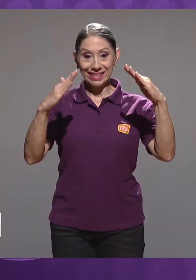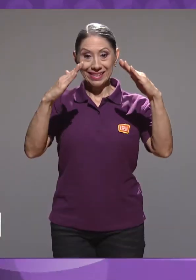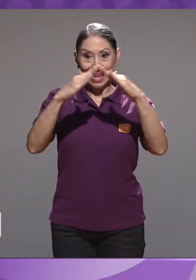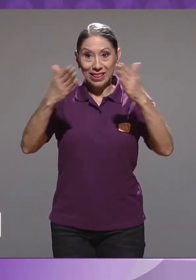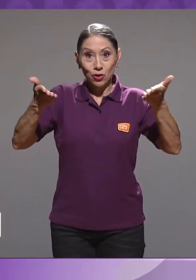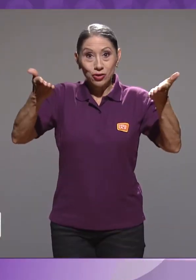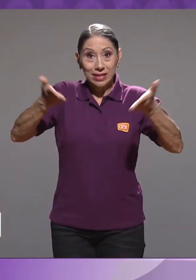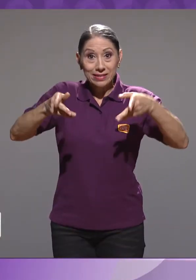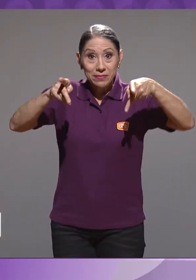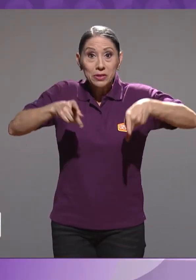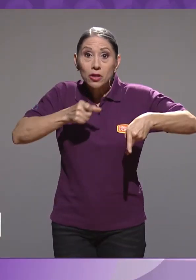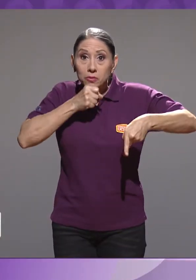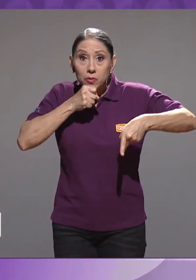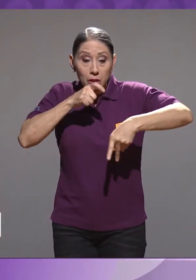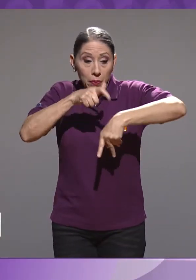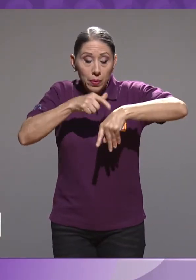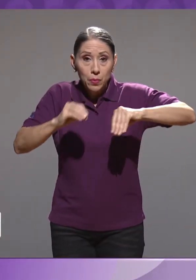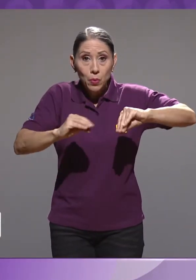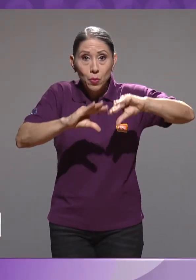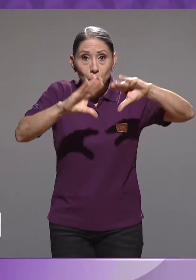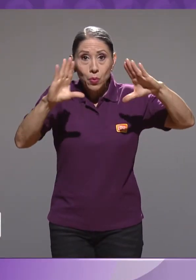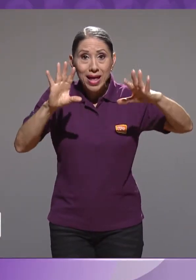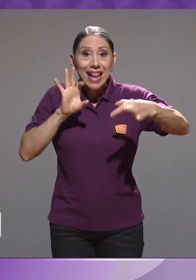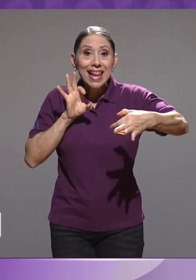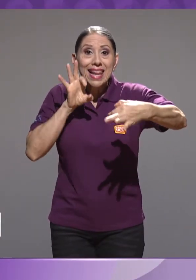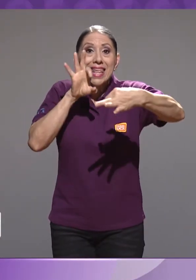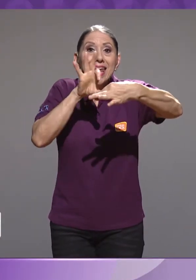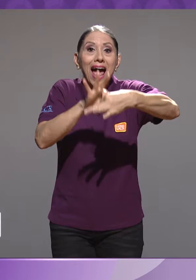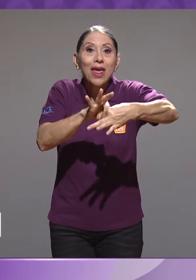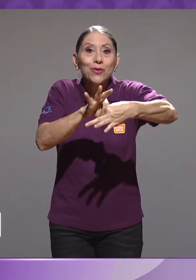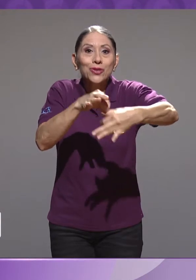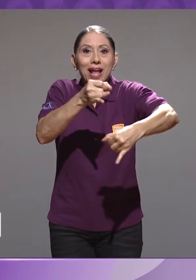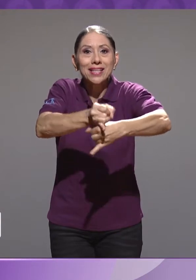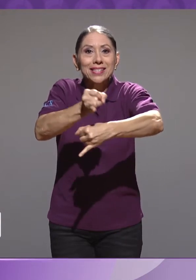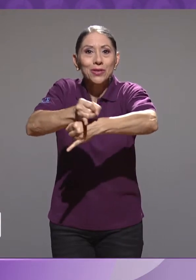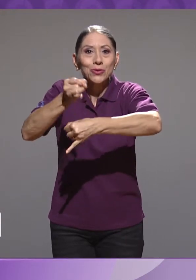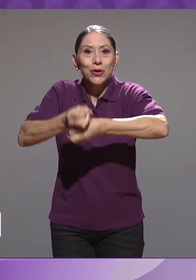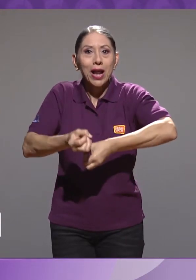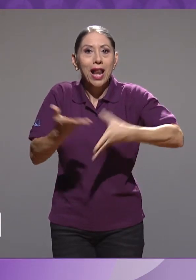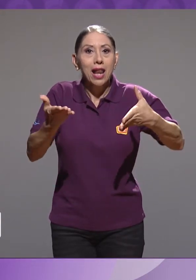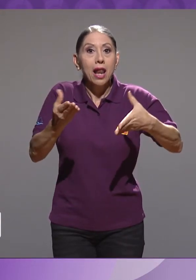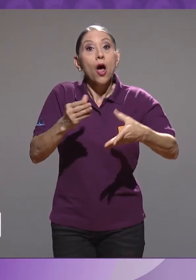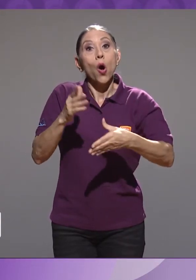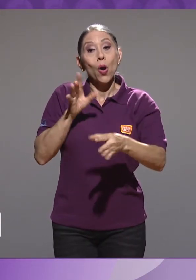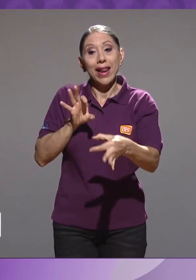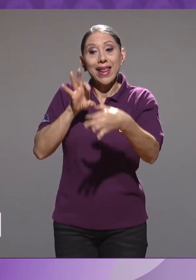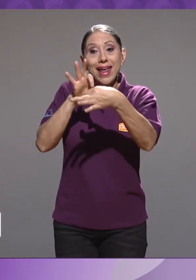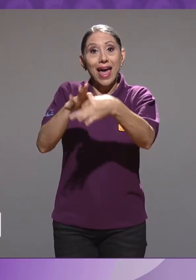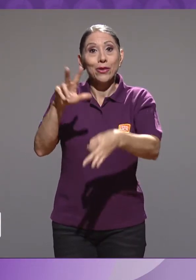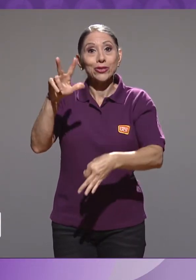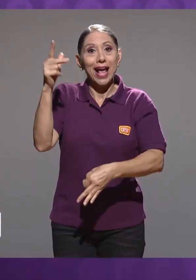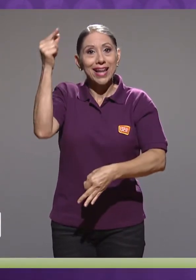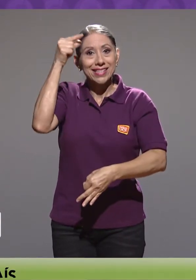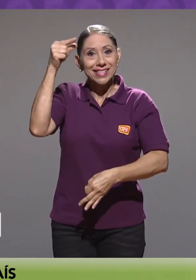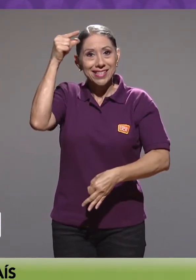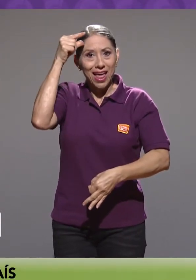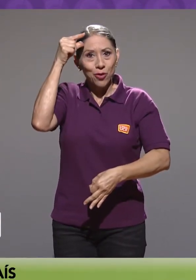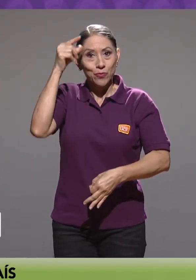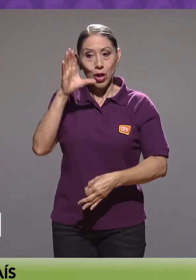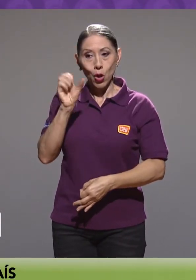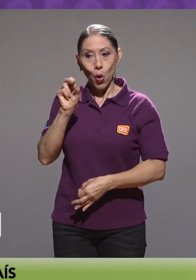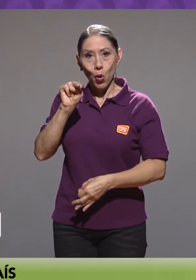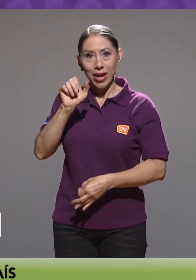Centros diurnos ligados a la institucionalidad o al Estado, ¿verdad? Y que CONAPAN